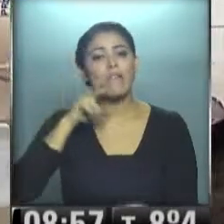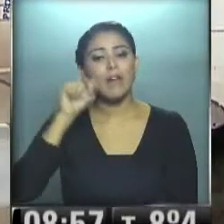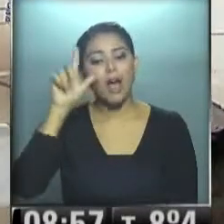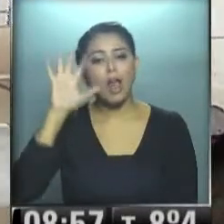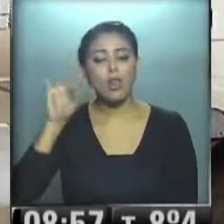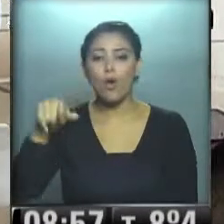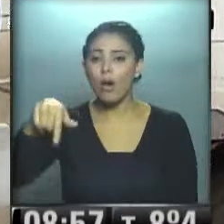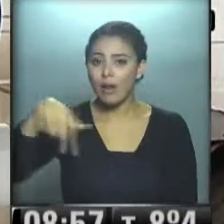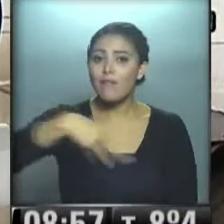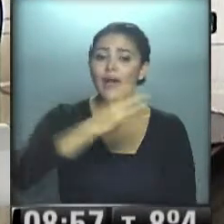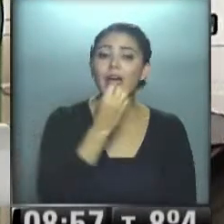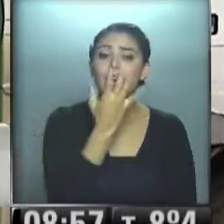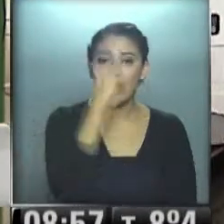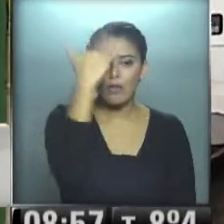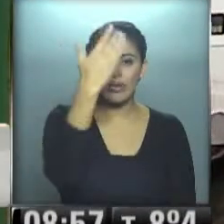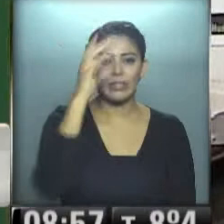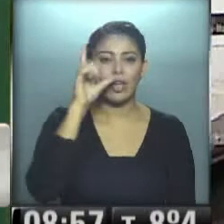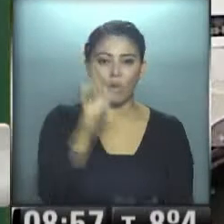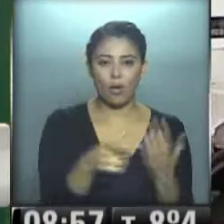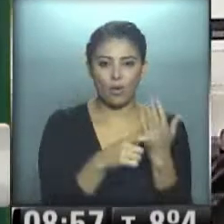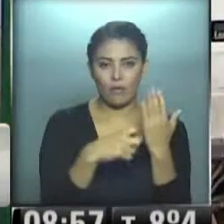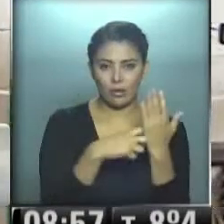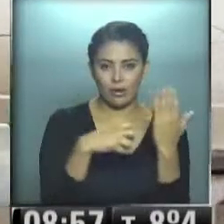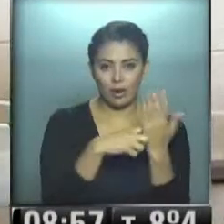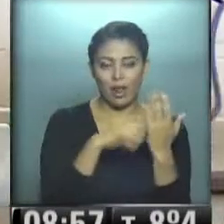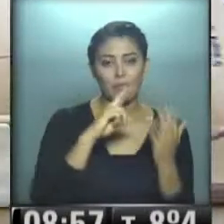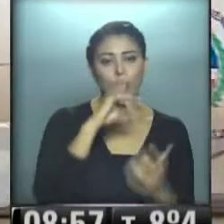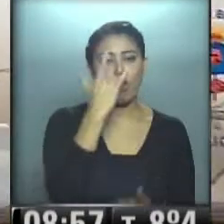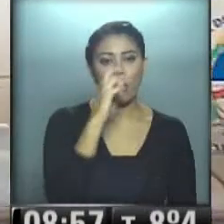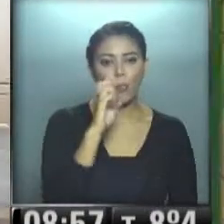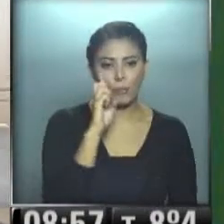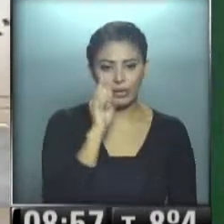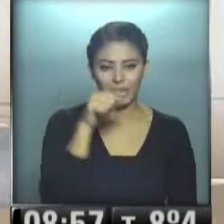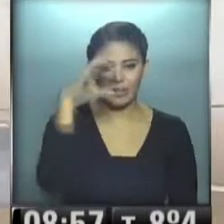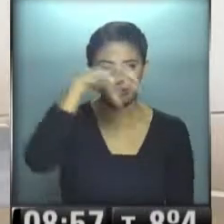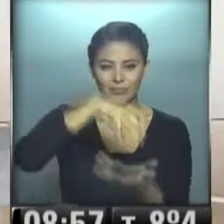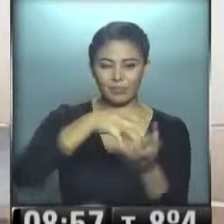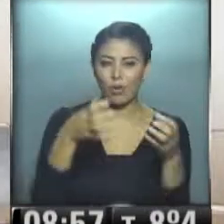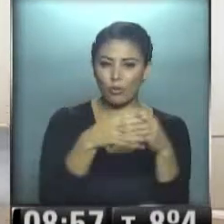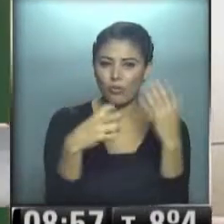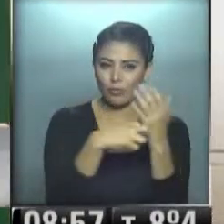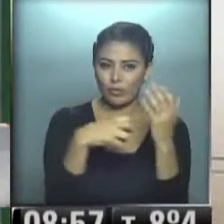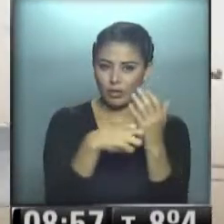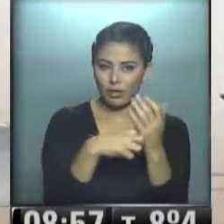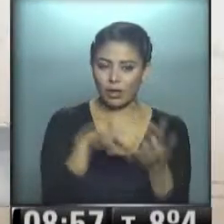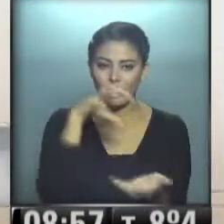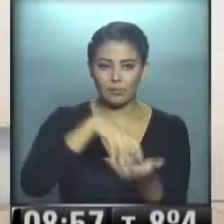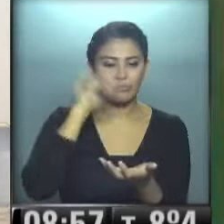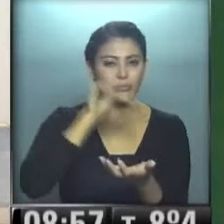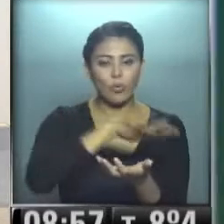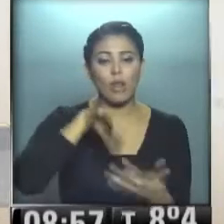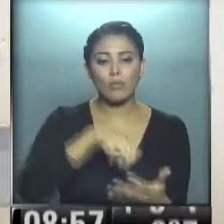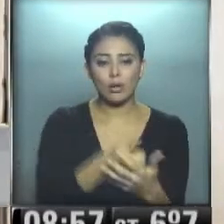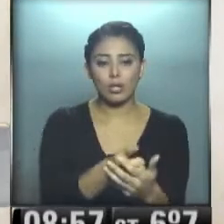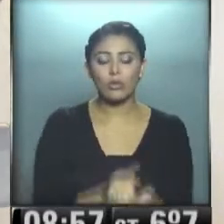punto de declarar ante el fiscal Federico Lupi aquí en la Fiscalía y Defensoría de Moreno. Se